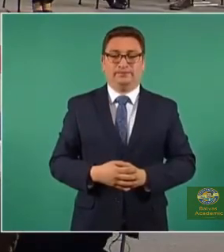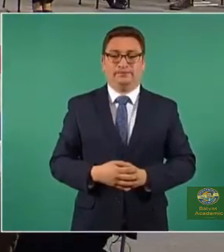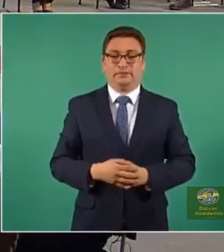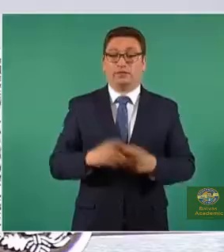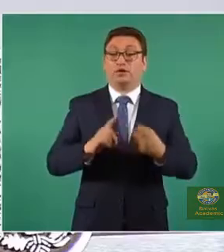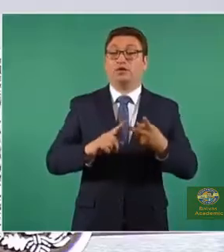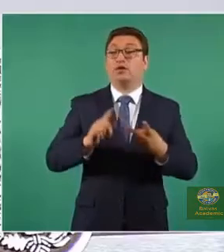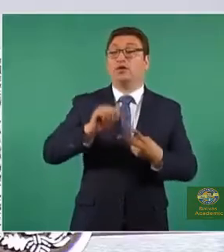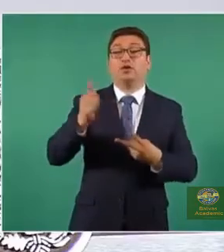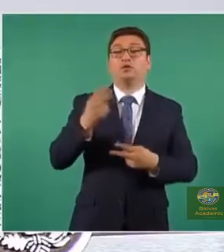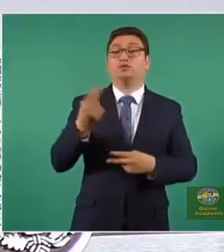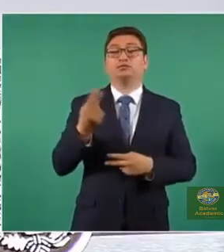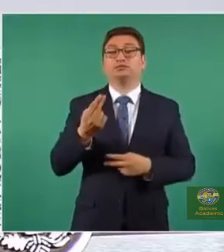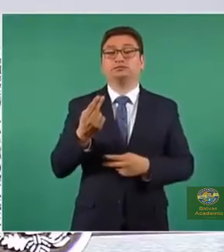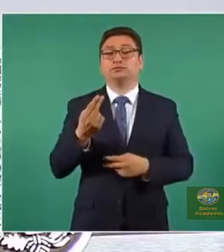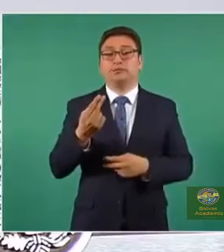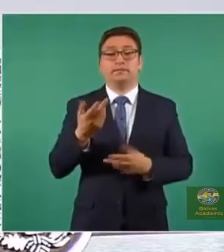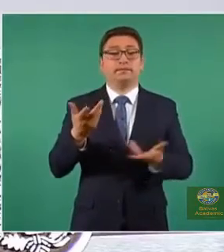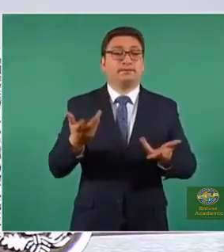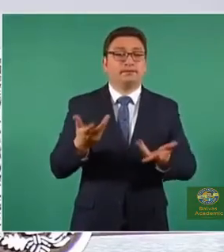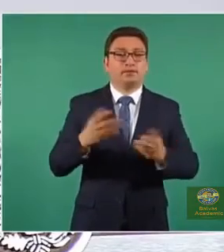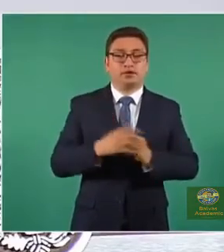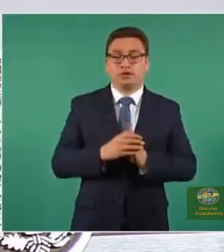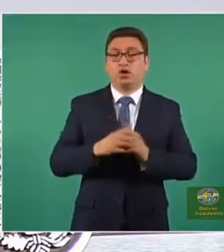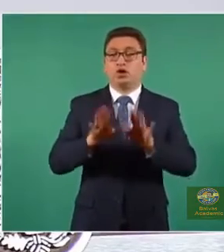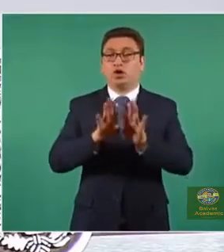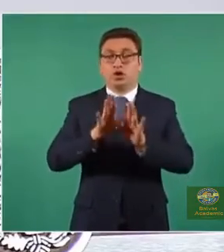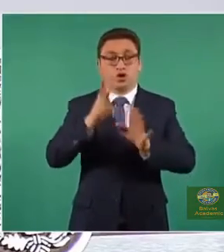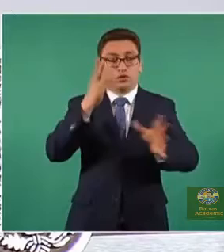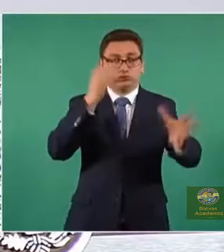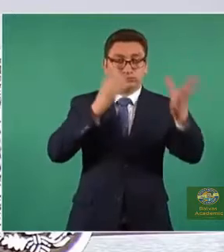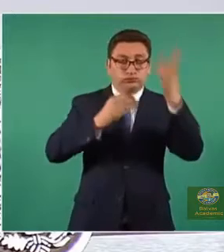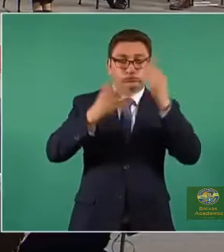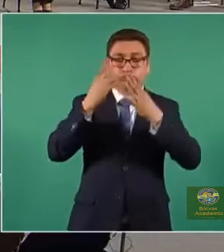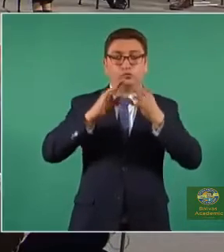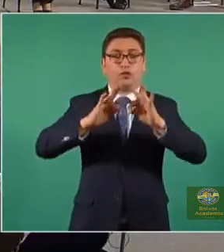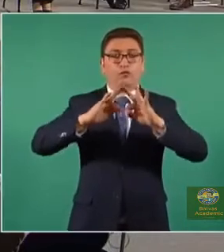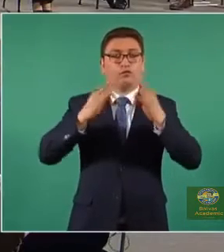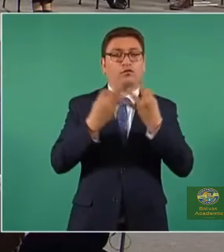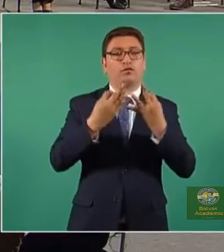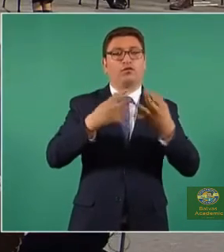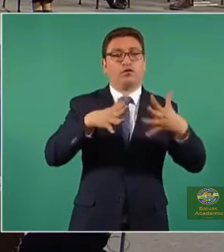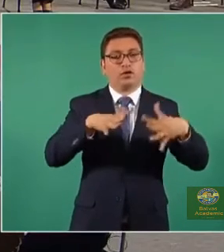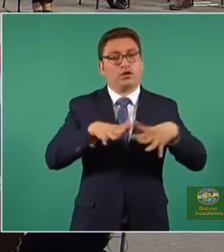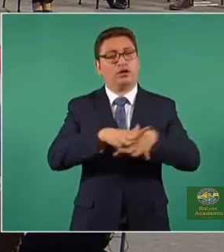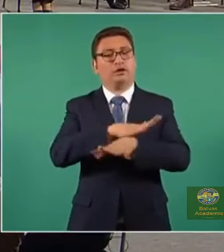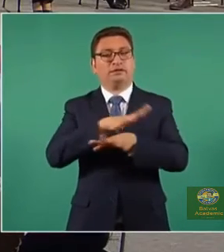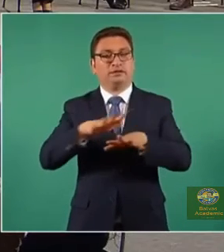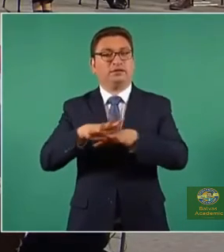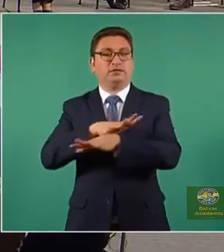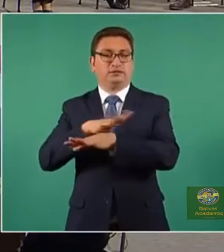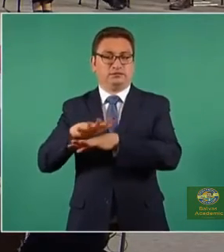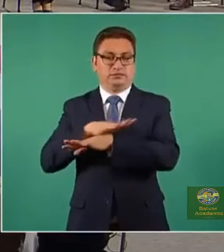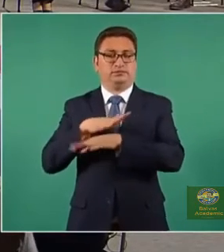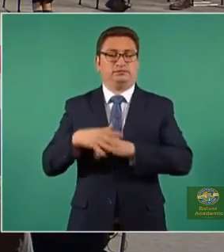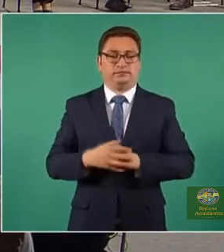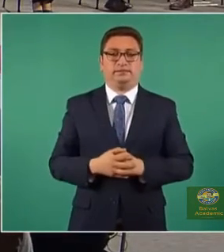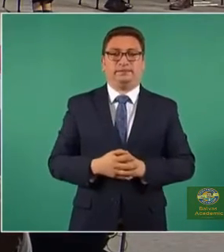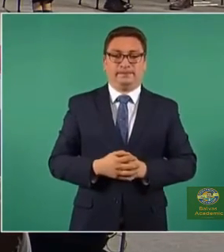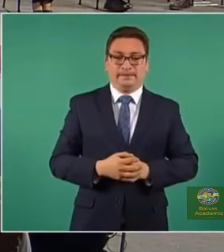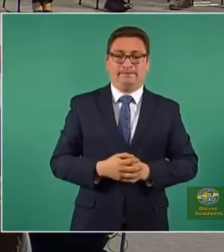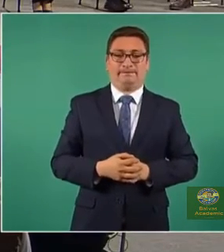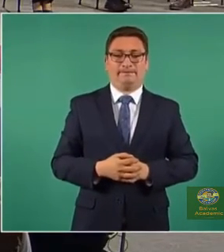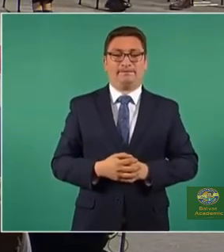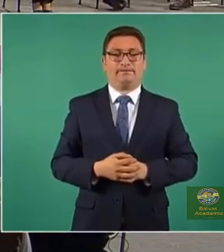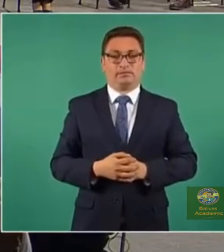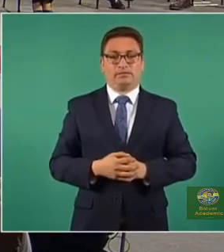También la necesidad de cambiar las mecánicas de aprendizaje, ¿no? Sí, básicamente los pesos que tiene y